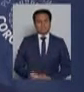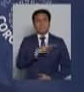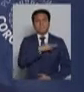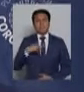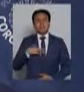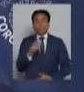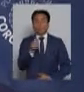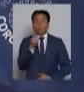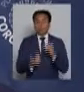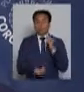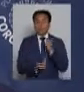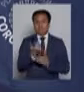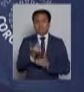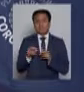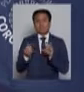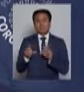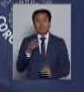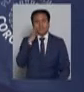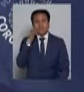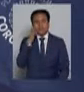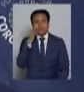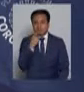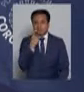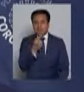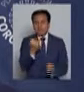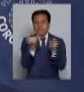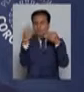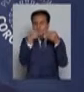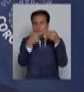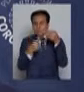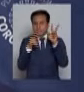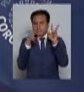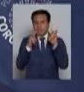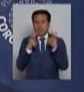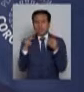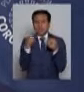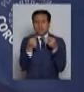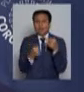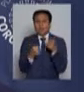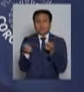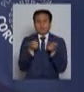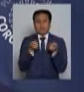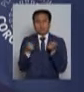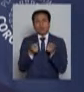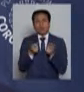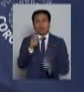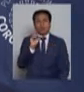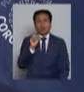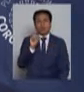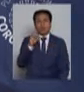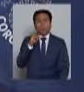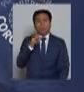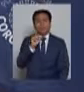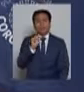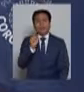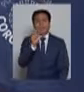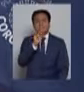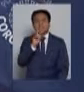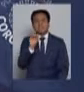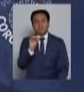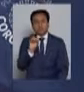Ministro, buenos días. Para Radio Bio Bio, si nos pudiese entregar más detalles sobre los alcances del manejo compasivo. Sabemos, y así lo explicó también